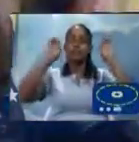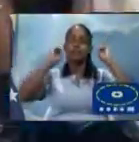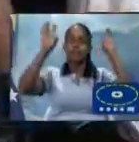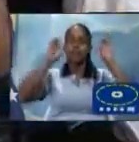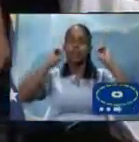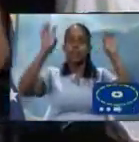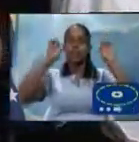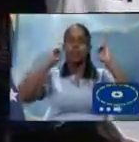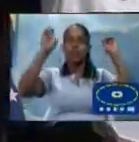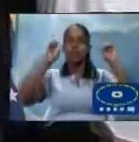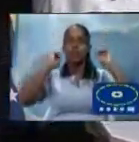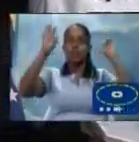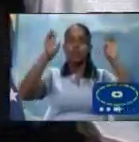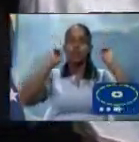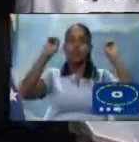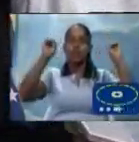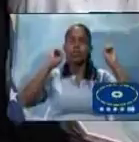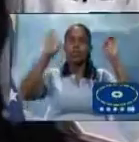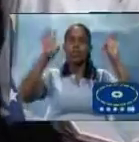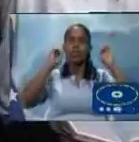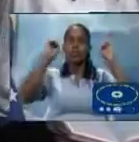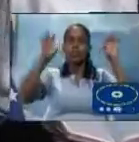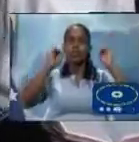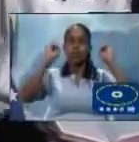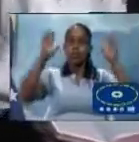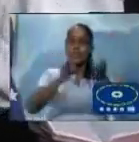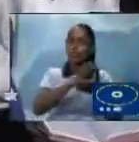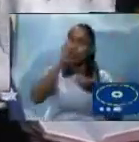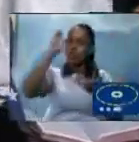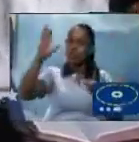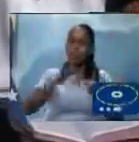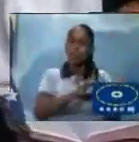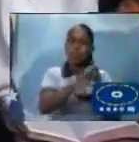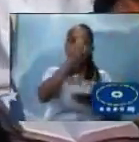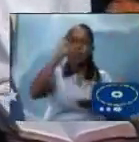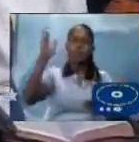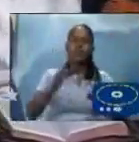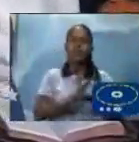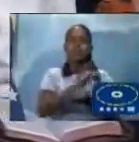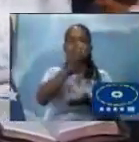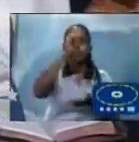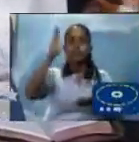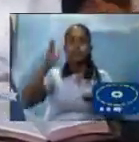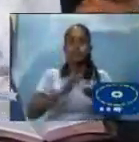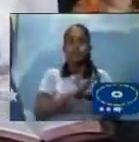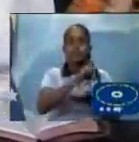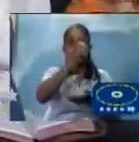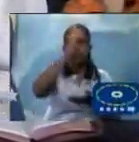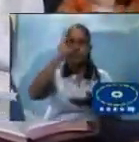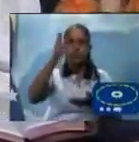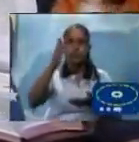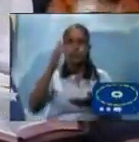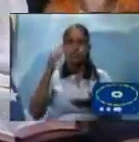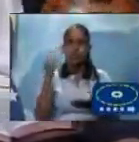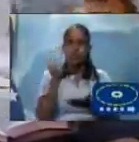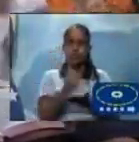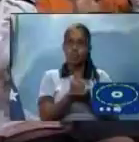gloria a Dios, gloria a Dios, gloria a Dios, gloria a Dios, gloria a Dios, gloria a Dios, gloria a Dios.